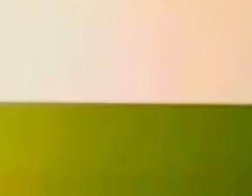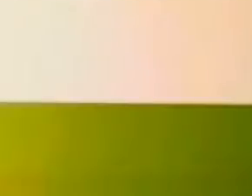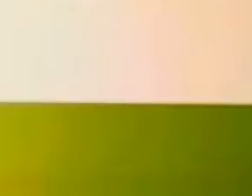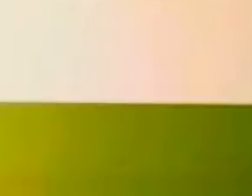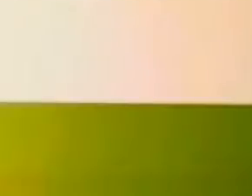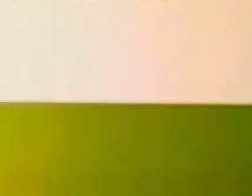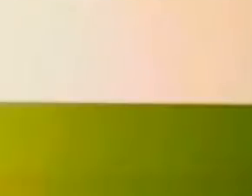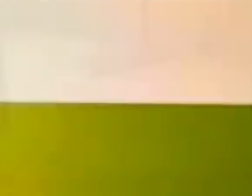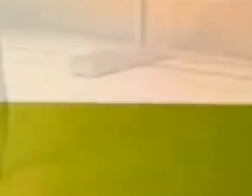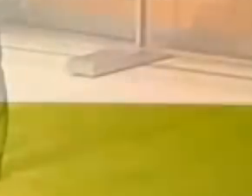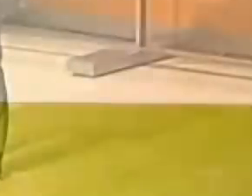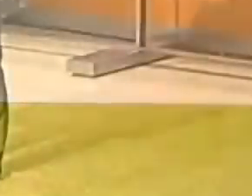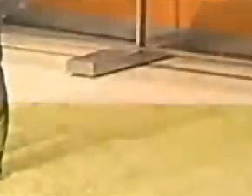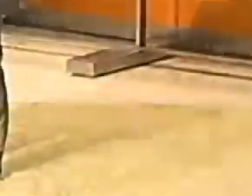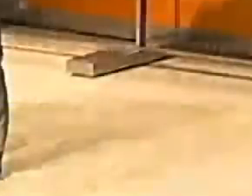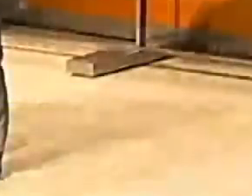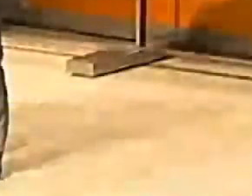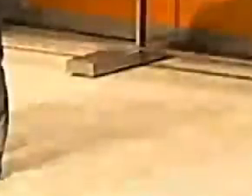Buenos días.